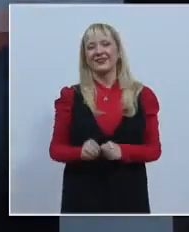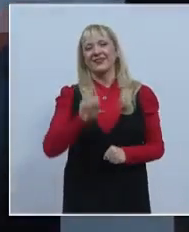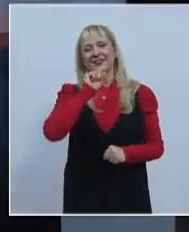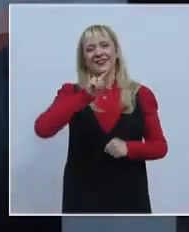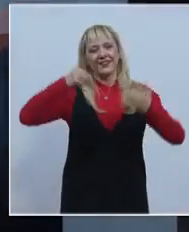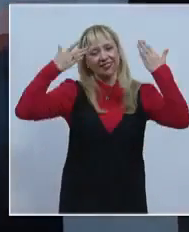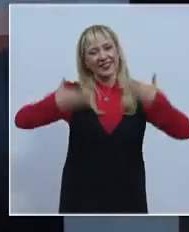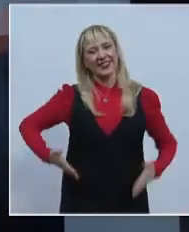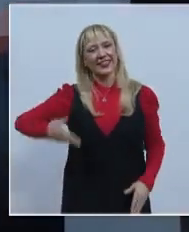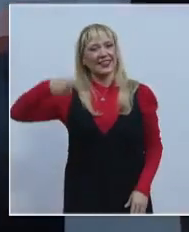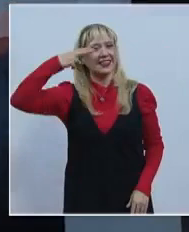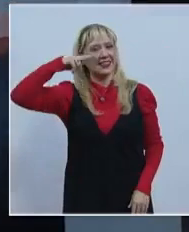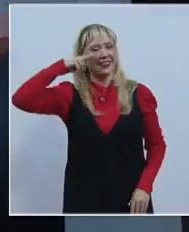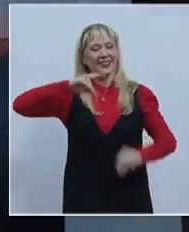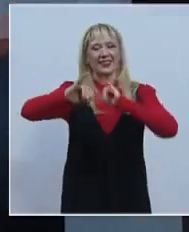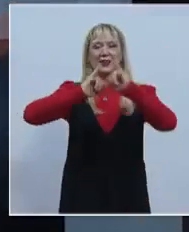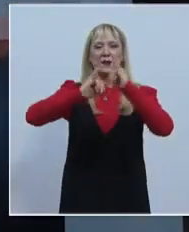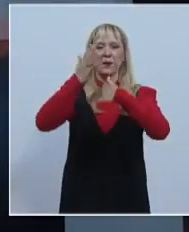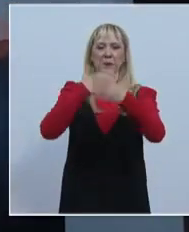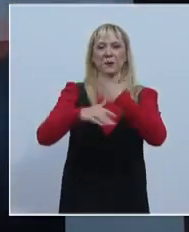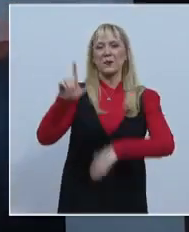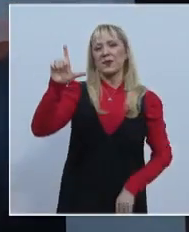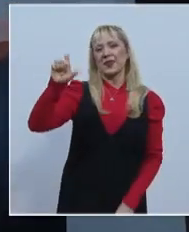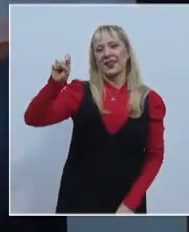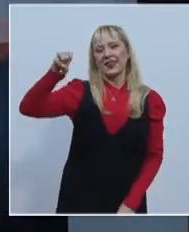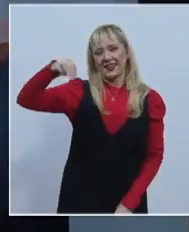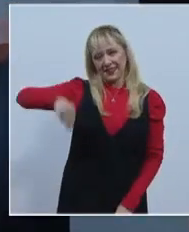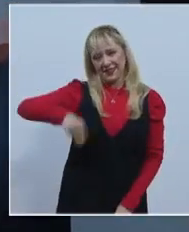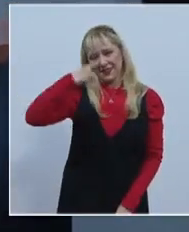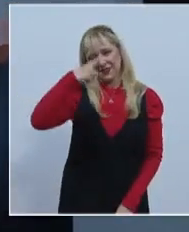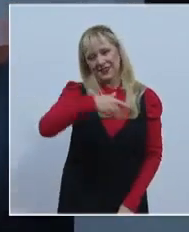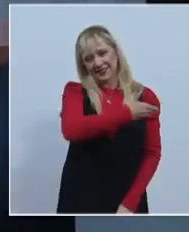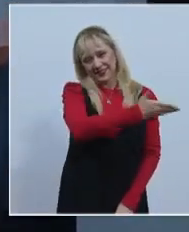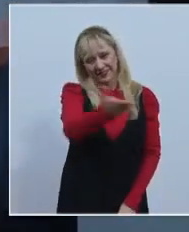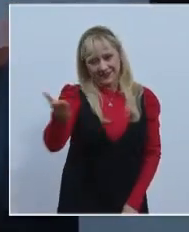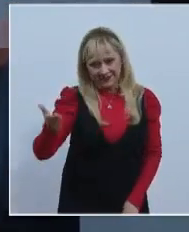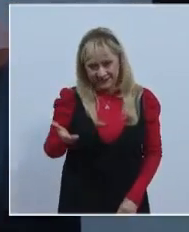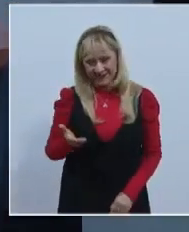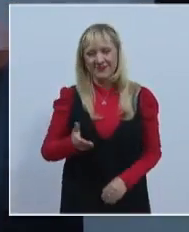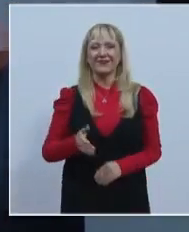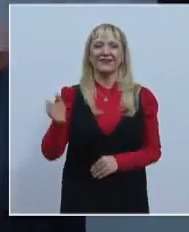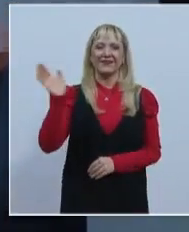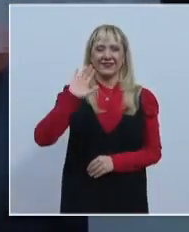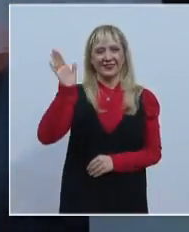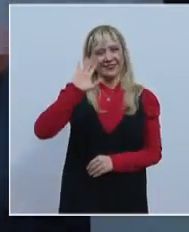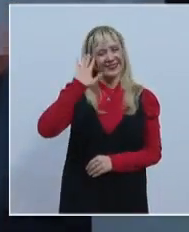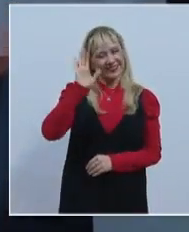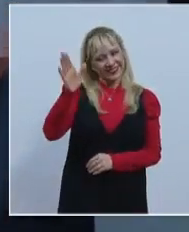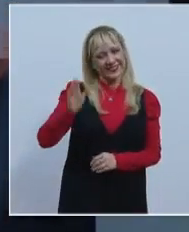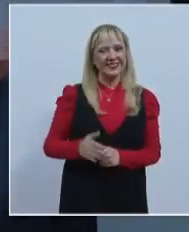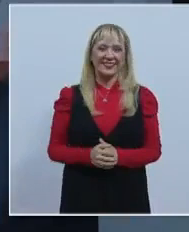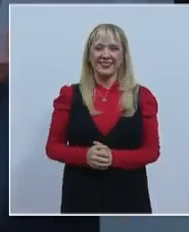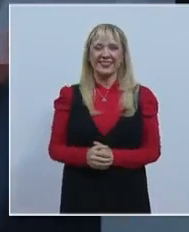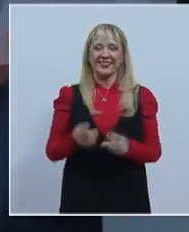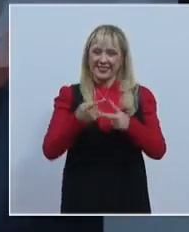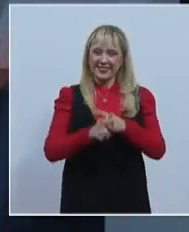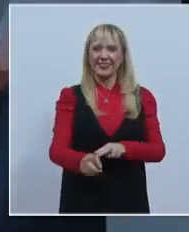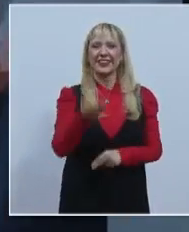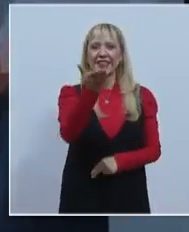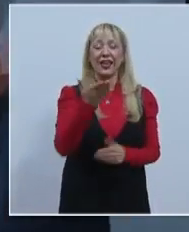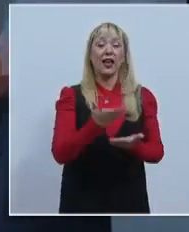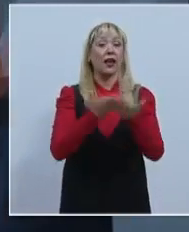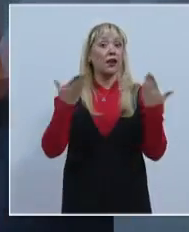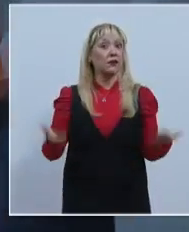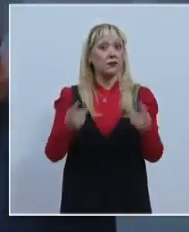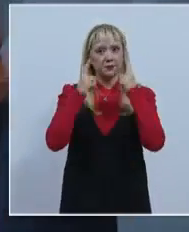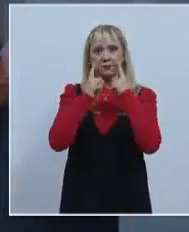y saludamos a mi compañera Nidia Díaz en la interpretación de lengua de señas mexicana. Hola, Nidia. Comenzamos con toda